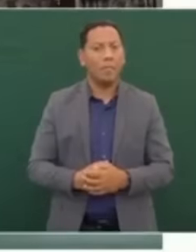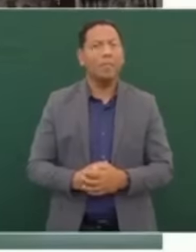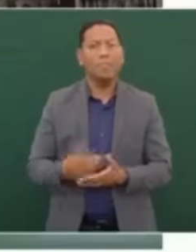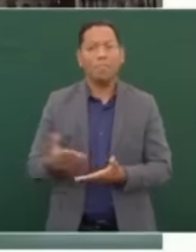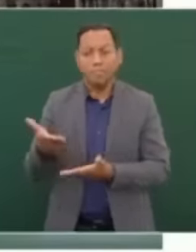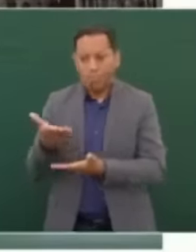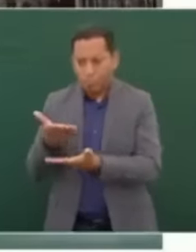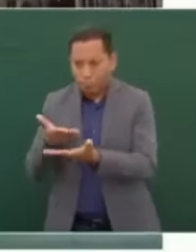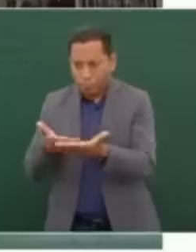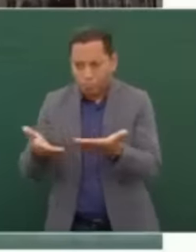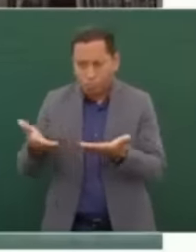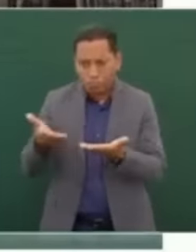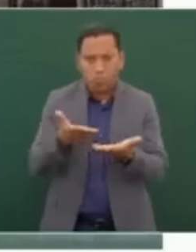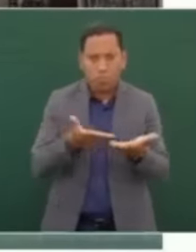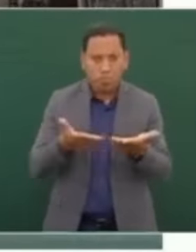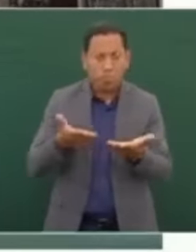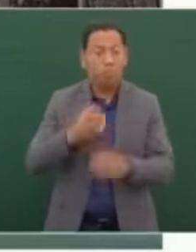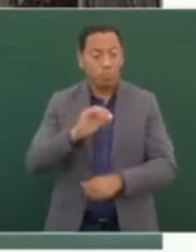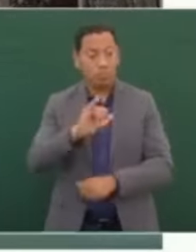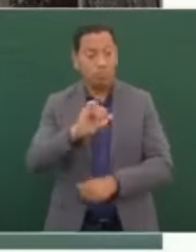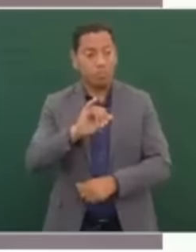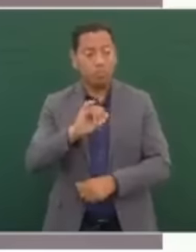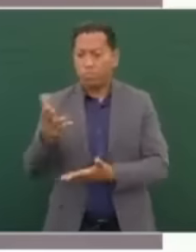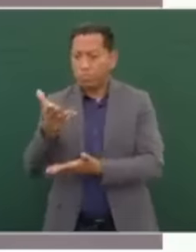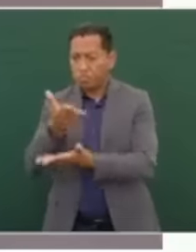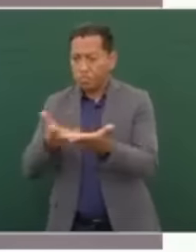Cooperación, sí.